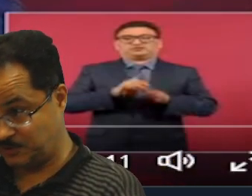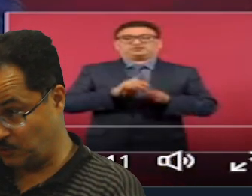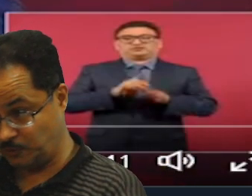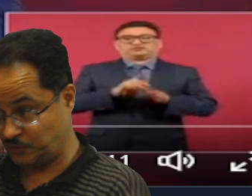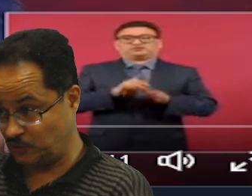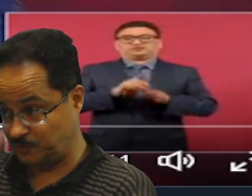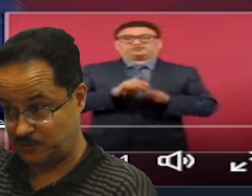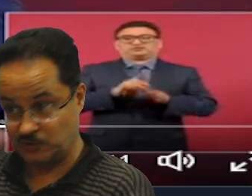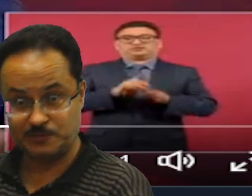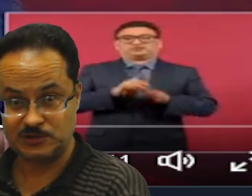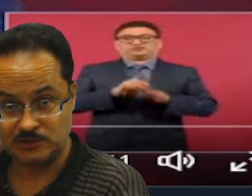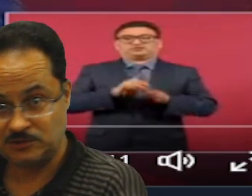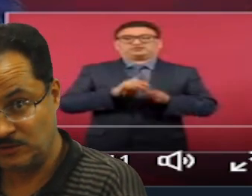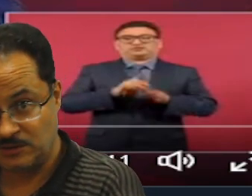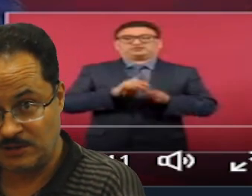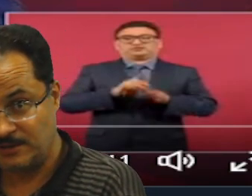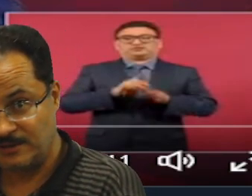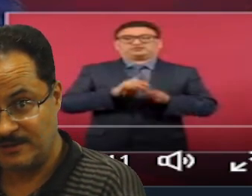es